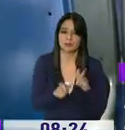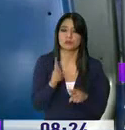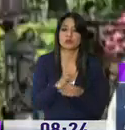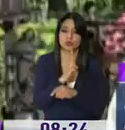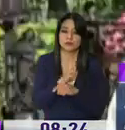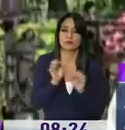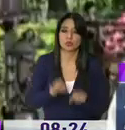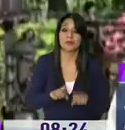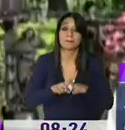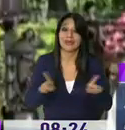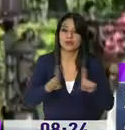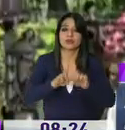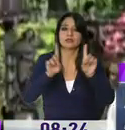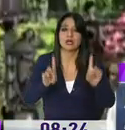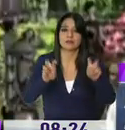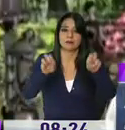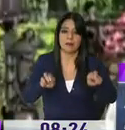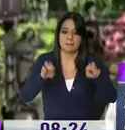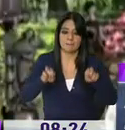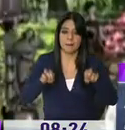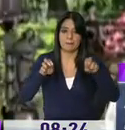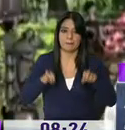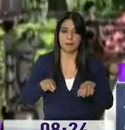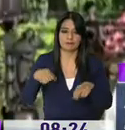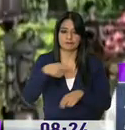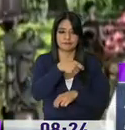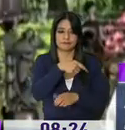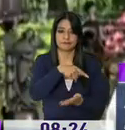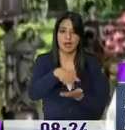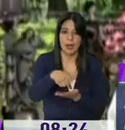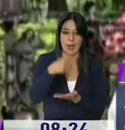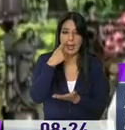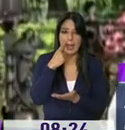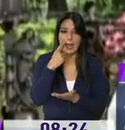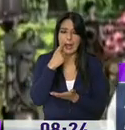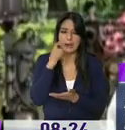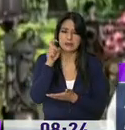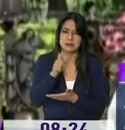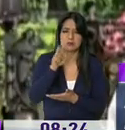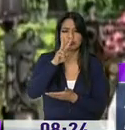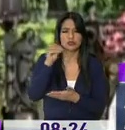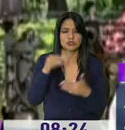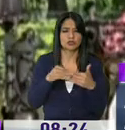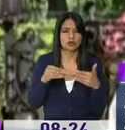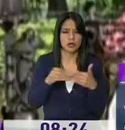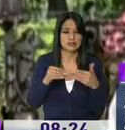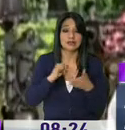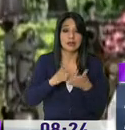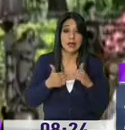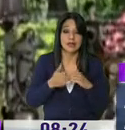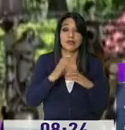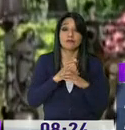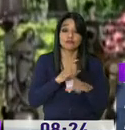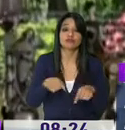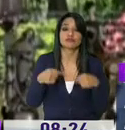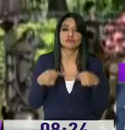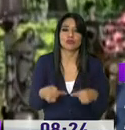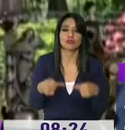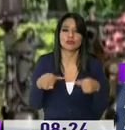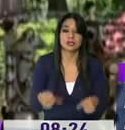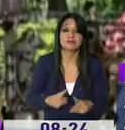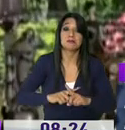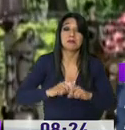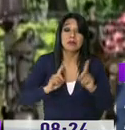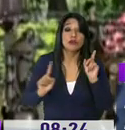social. Nosotros vamos a subsidiar al ciudadano. Necesitamos alrededor de $200 por bus por día por el tiempo